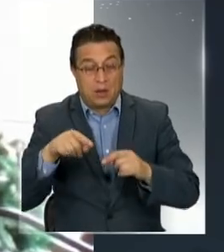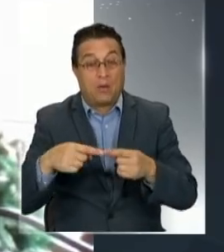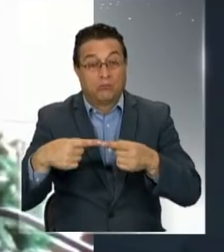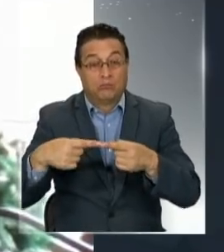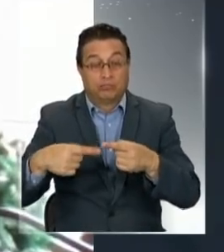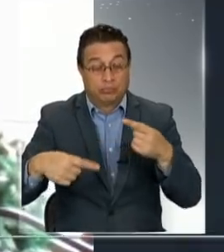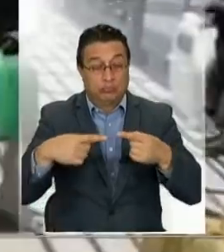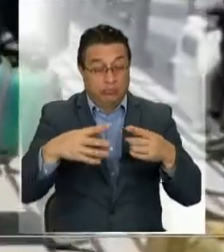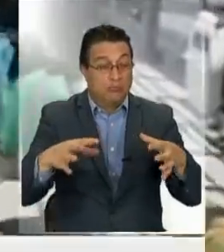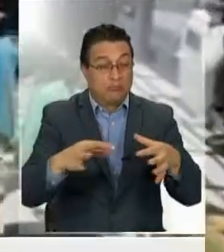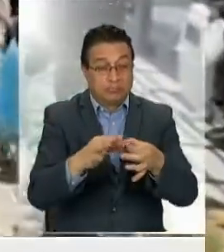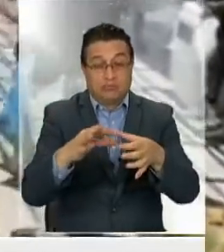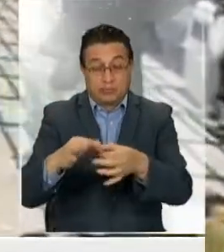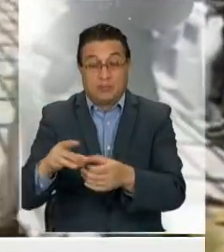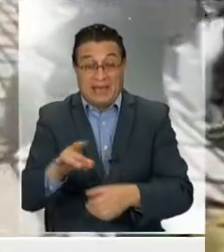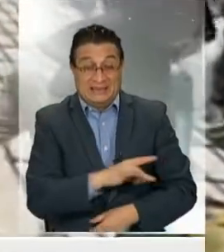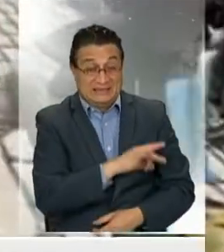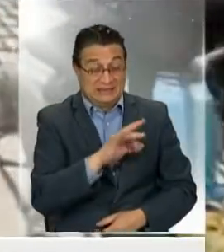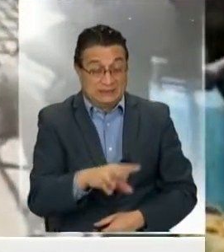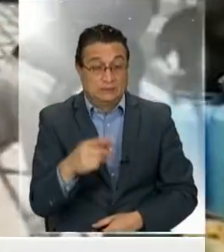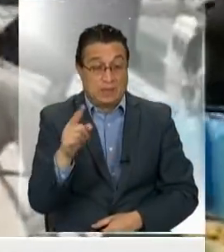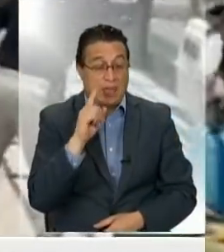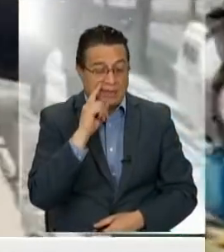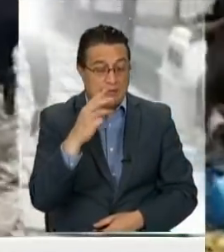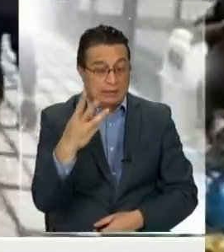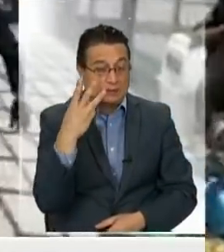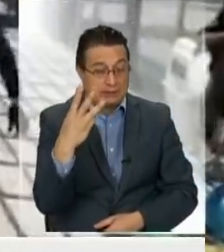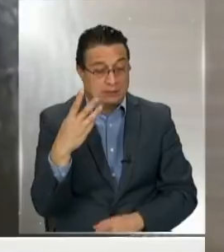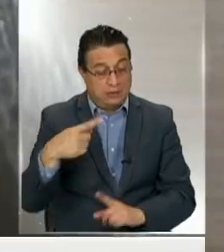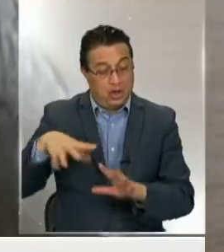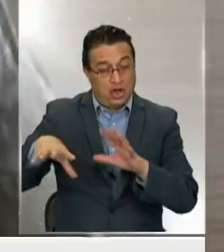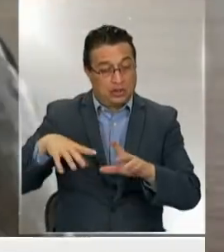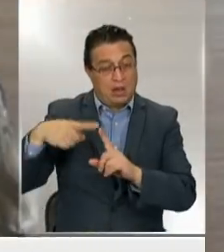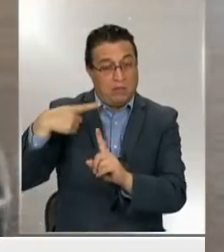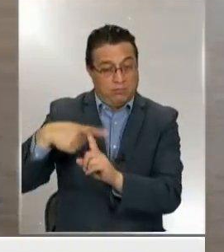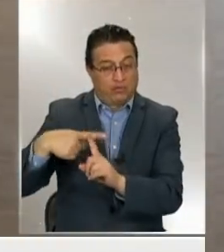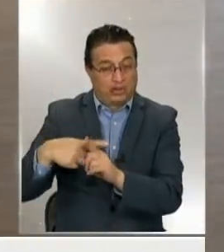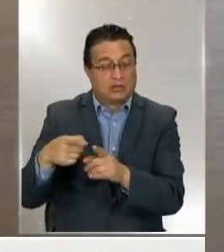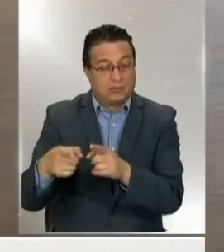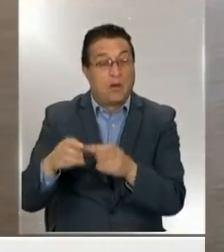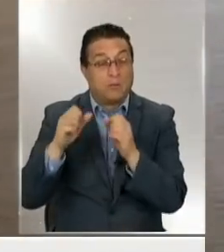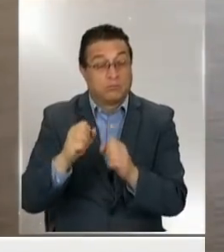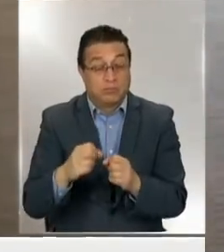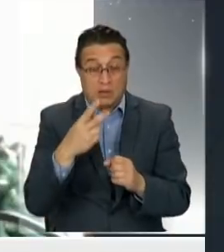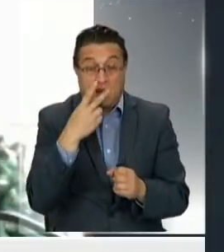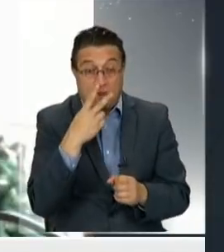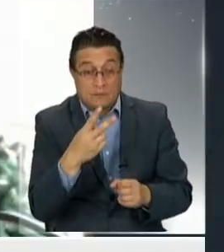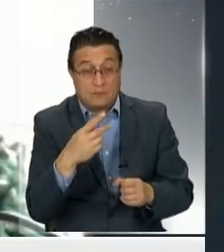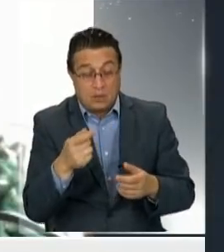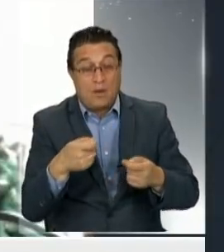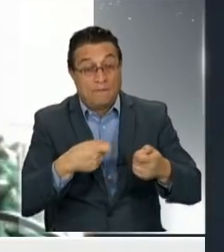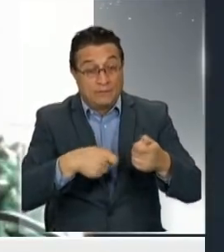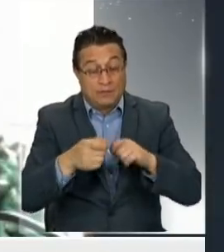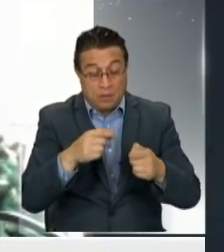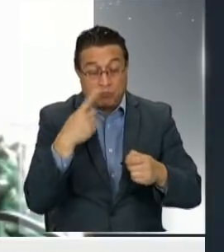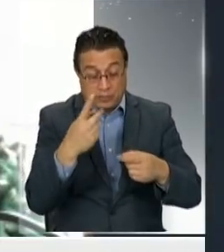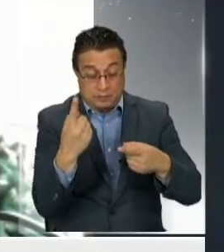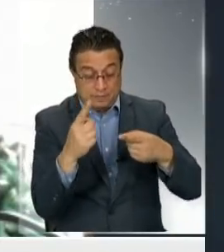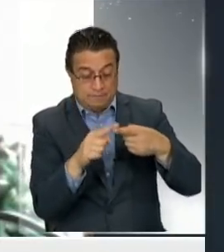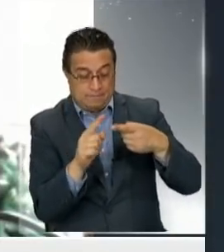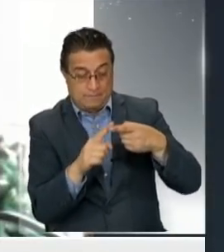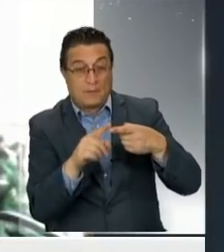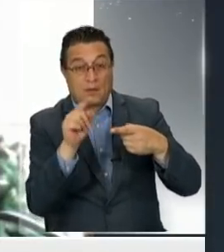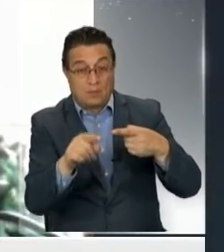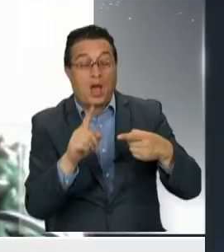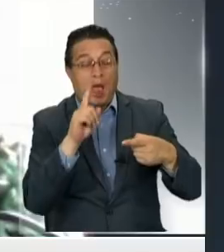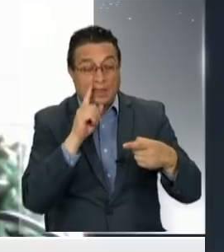conectando sus eslabones. Chile tiene tres ventajas que si uno fuera de una organización narcotraficante podría ver. Primero, pues